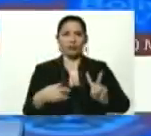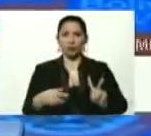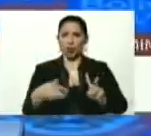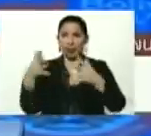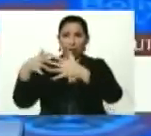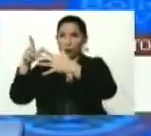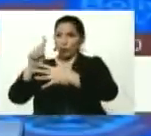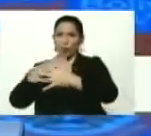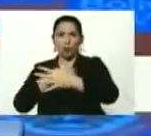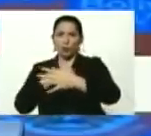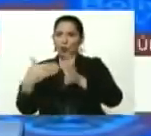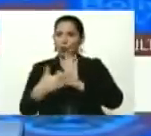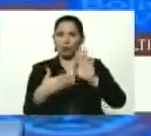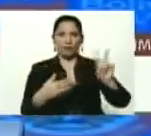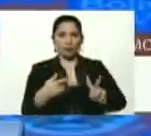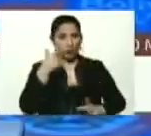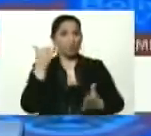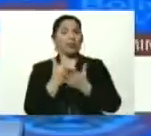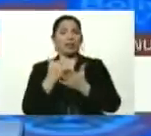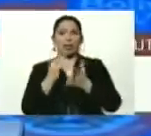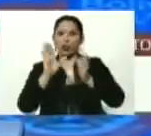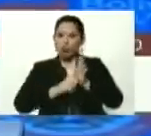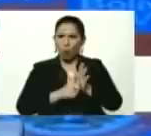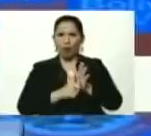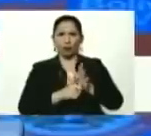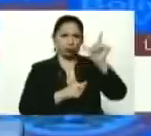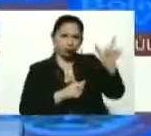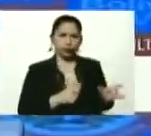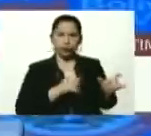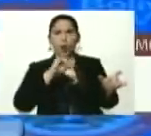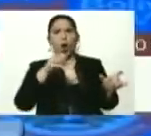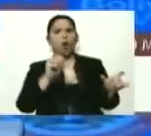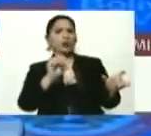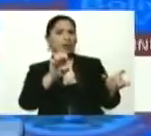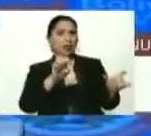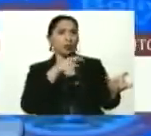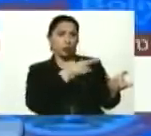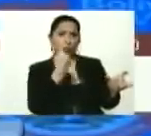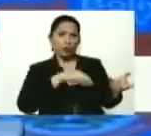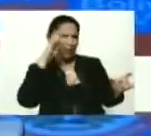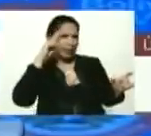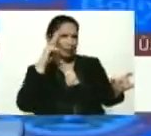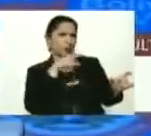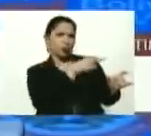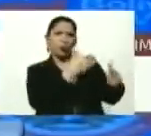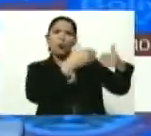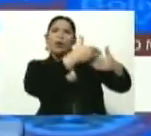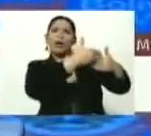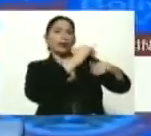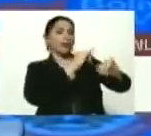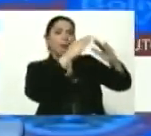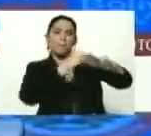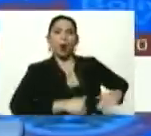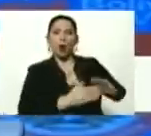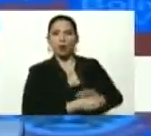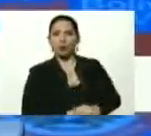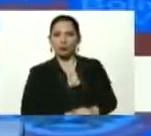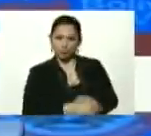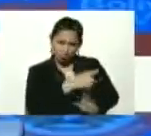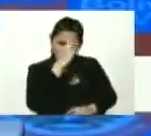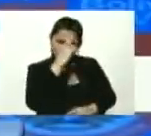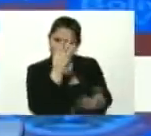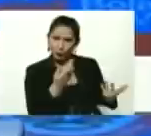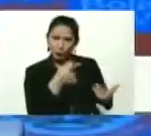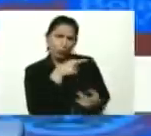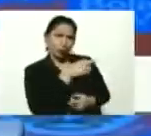podrán. Mira, estafador, usurpador, José Ignacio Hernández, tú tienes razón, tus murallas ya se derrumbaron, por